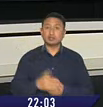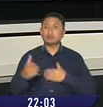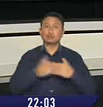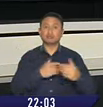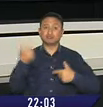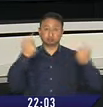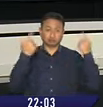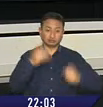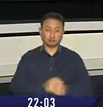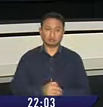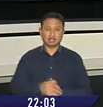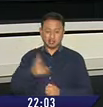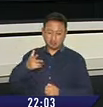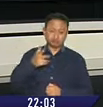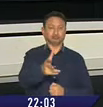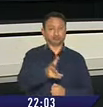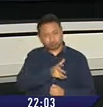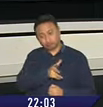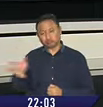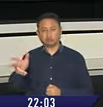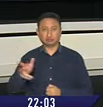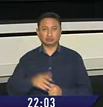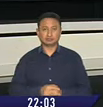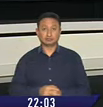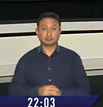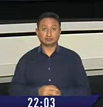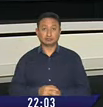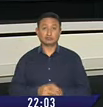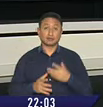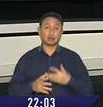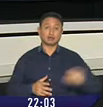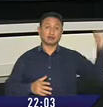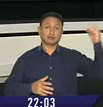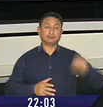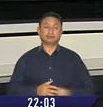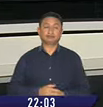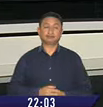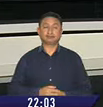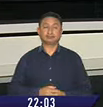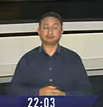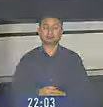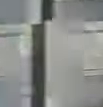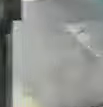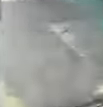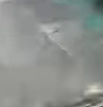los disparos, enfrentó a los antisociales para luego escapar del sitio.